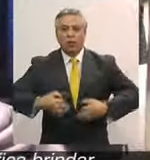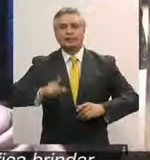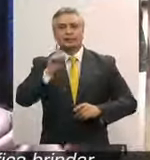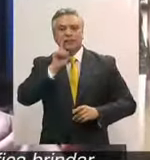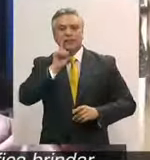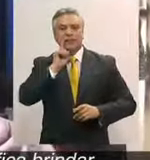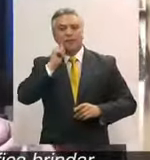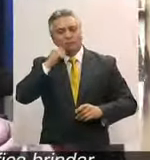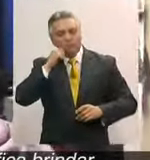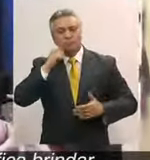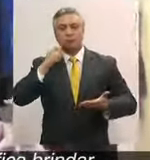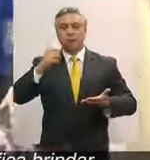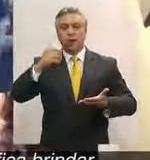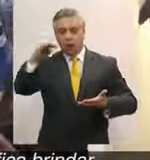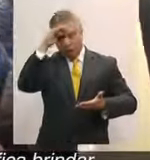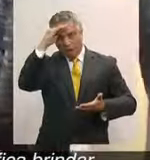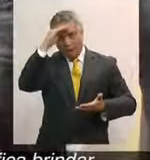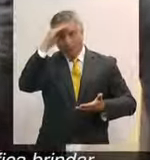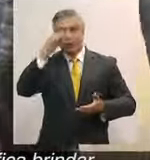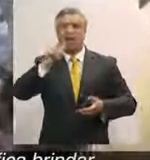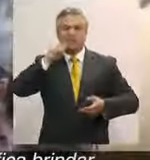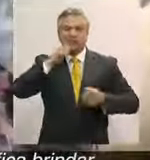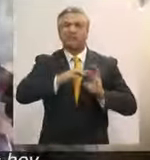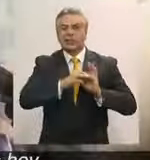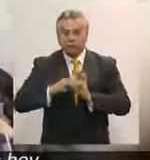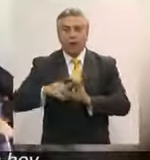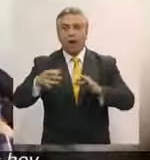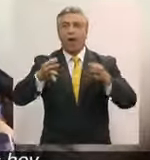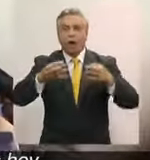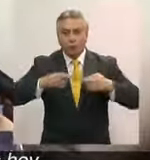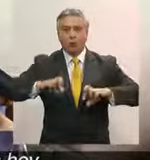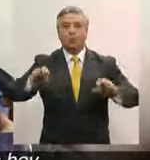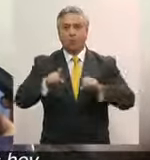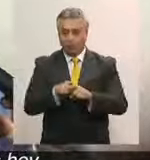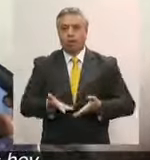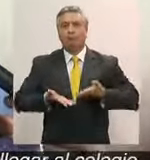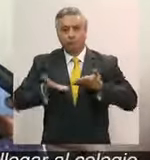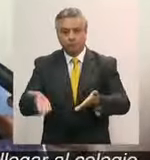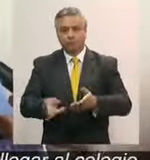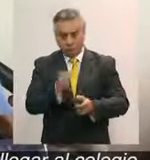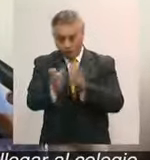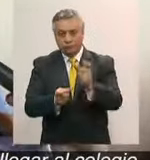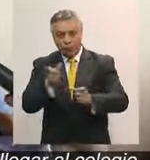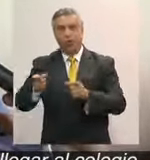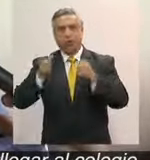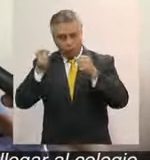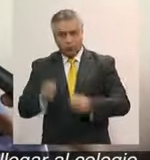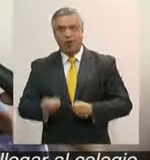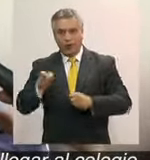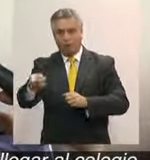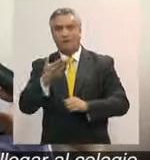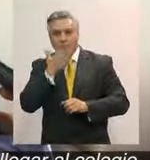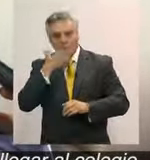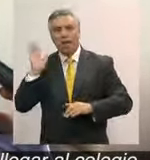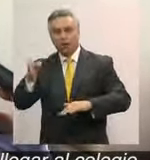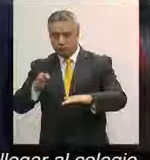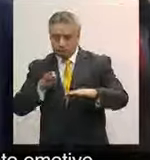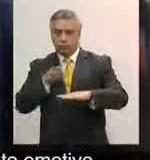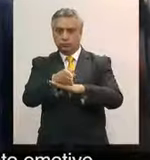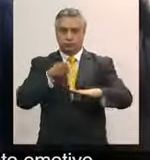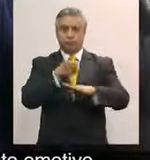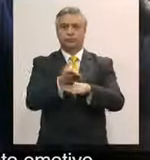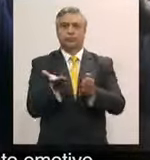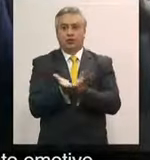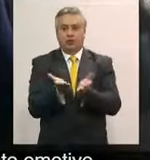para los papás, significa oportunidad. Significa brindar la oportunidad de que estos alumnos hoy en día puedan tener mejores condiciones para llegar al colegio.